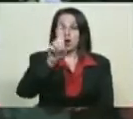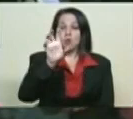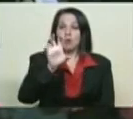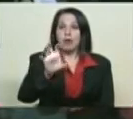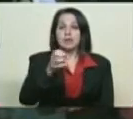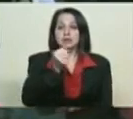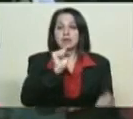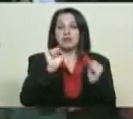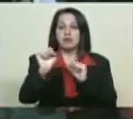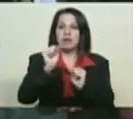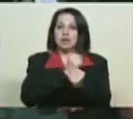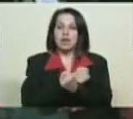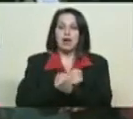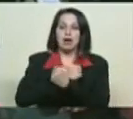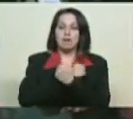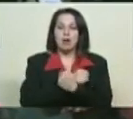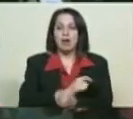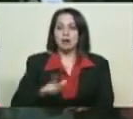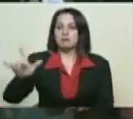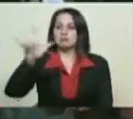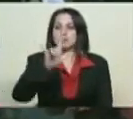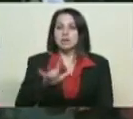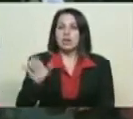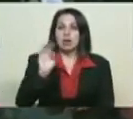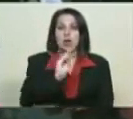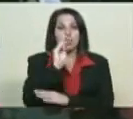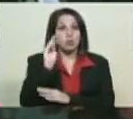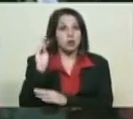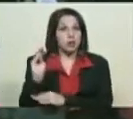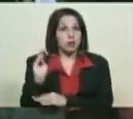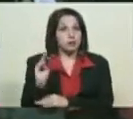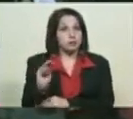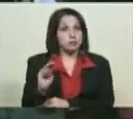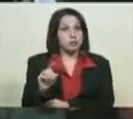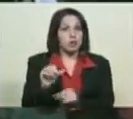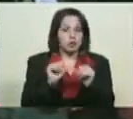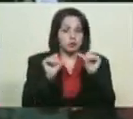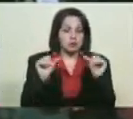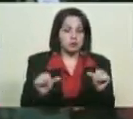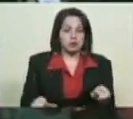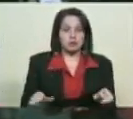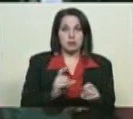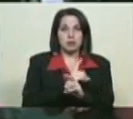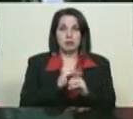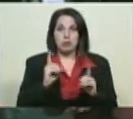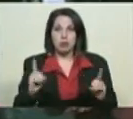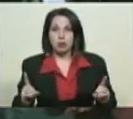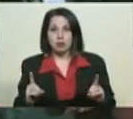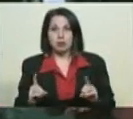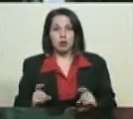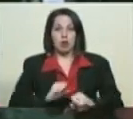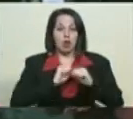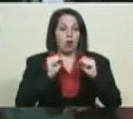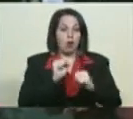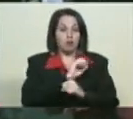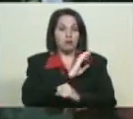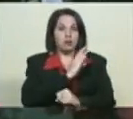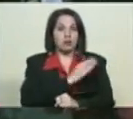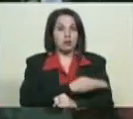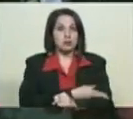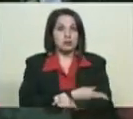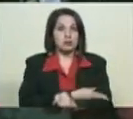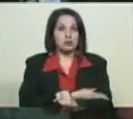defender, que amar, que proteger, un sistema democrático que fortalecer, como lo estamos